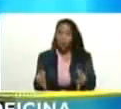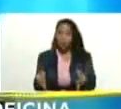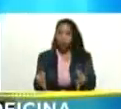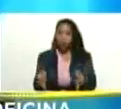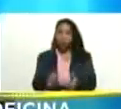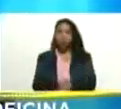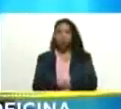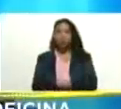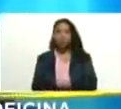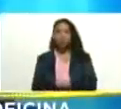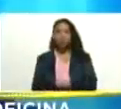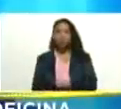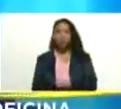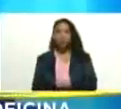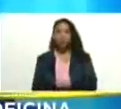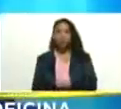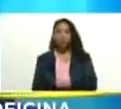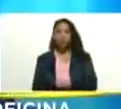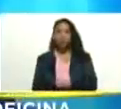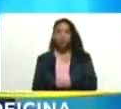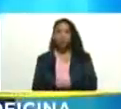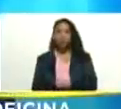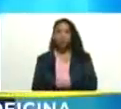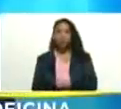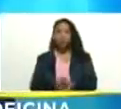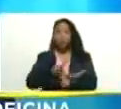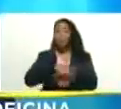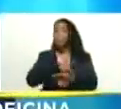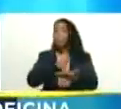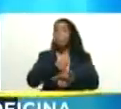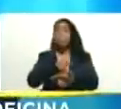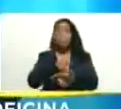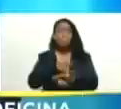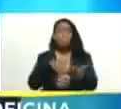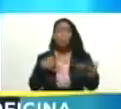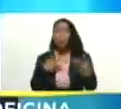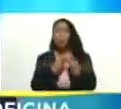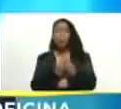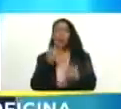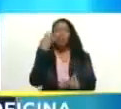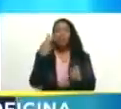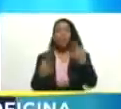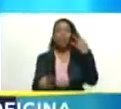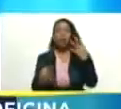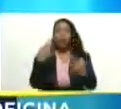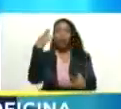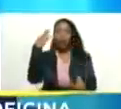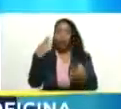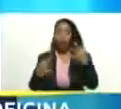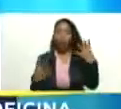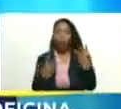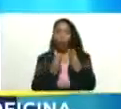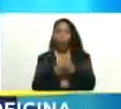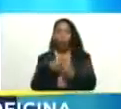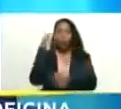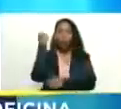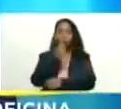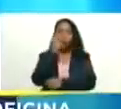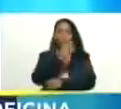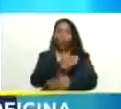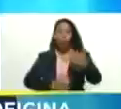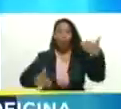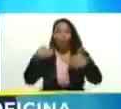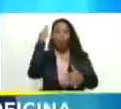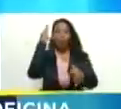bien y que participa junto a la Fiscalía, junto al Tribunal Supremo de